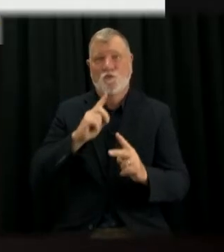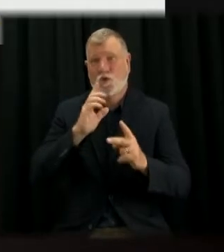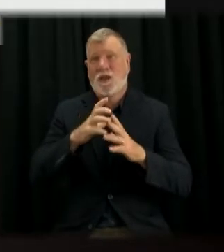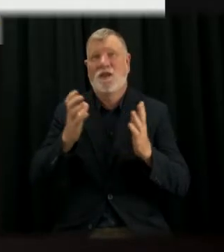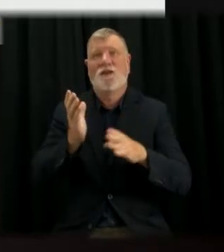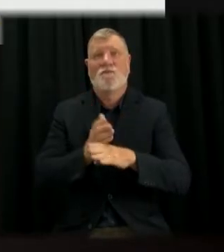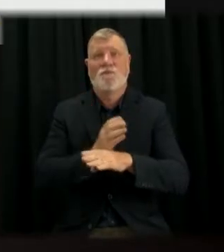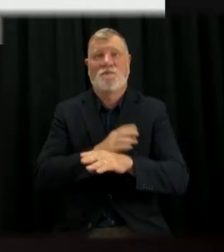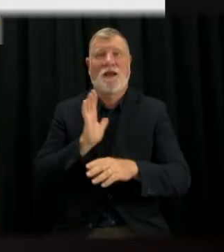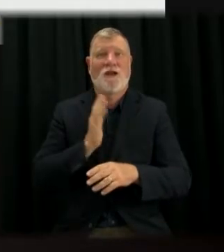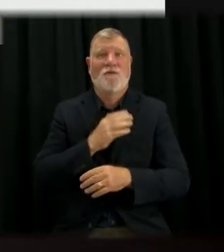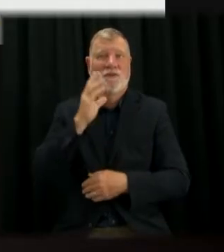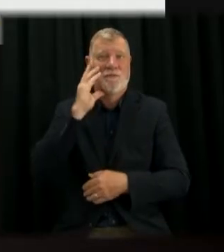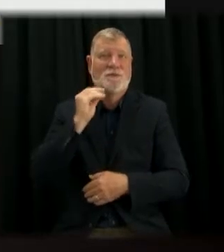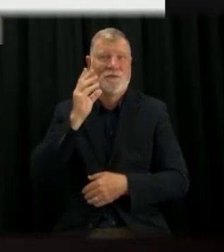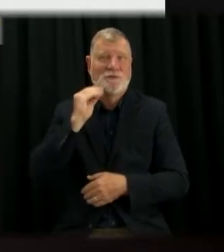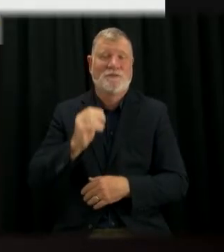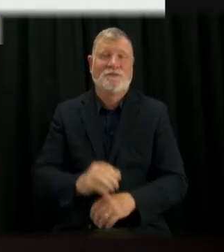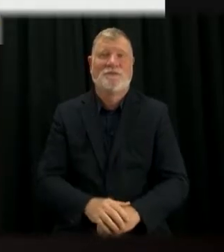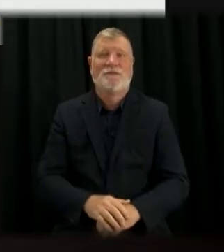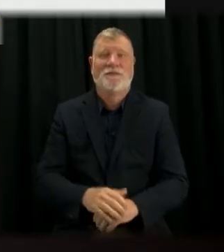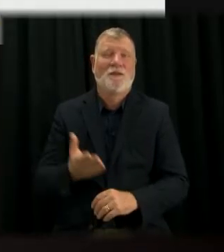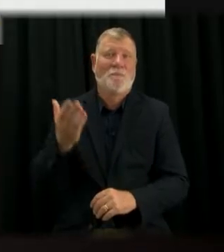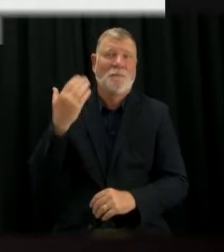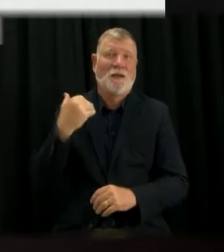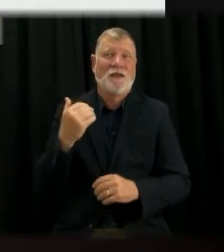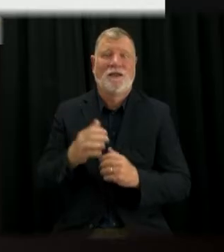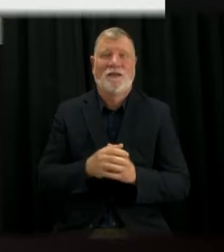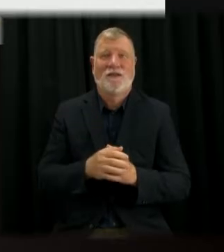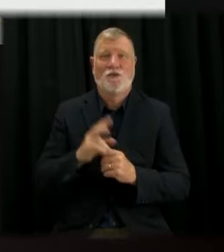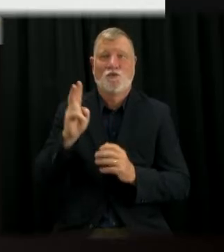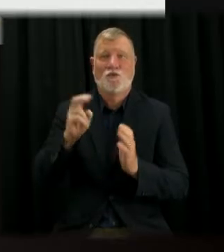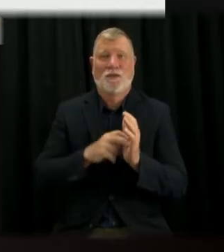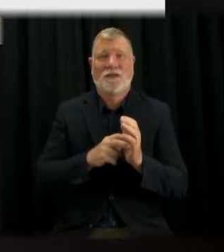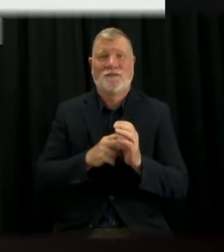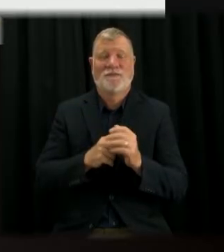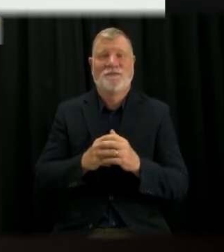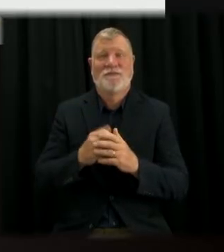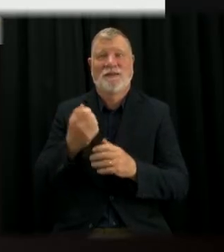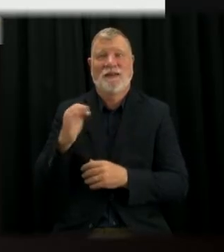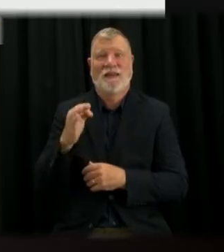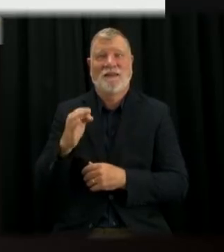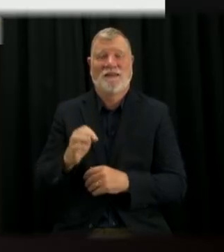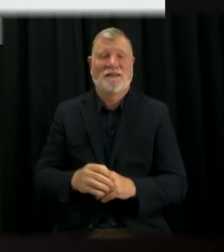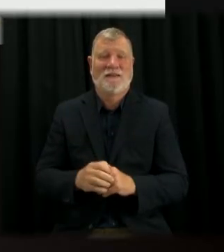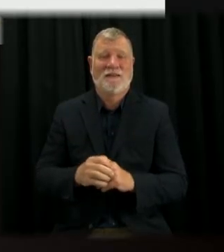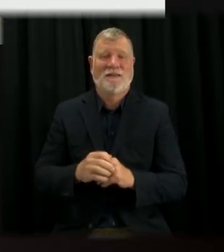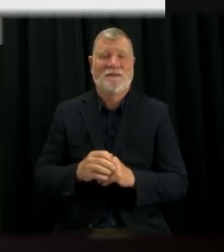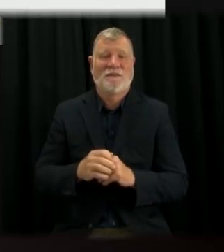Esto es una mejora de nuestra experiencia en el